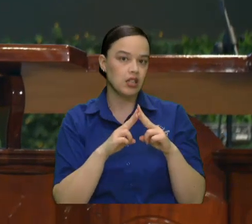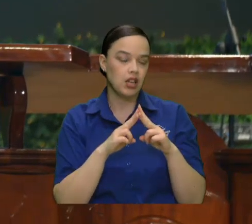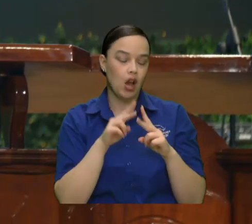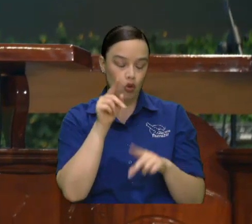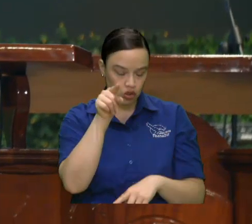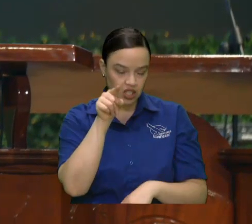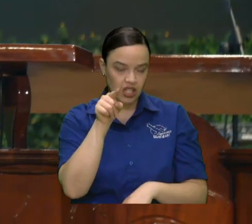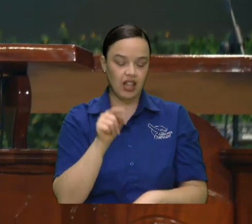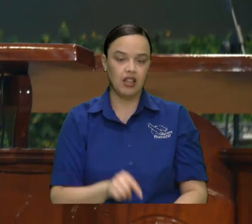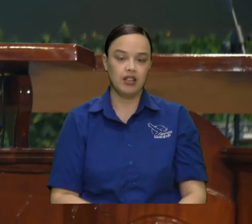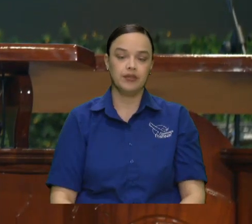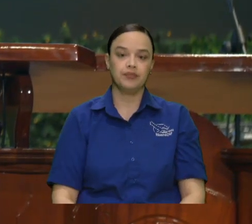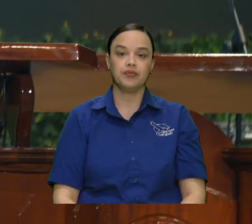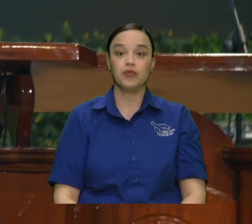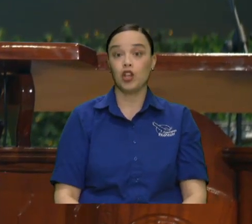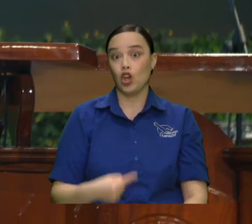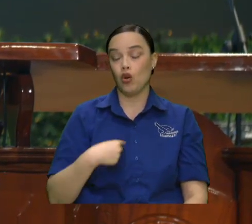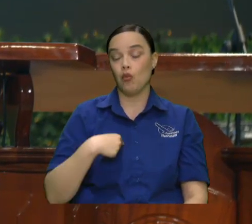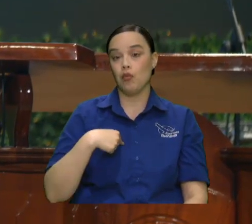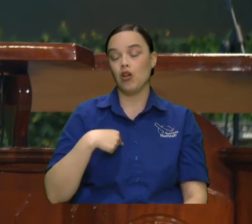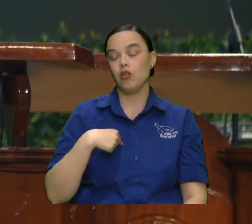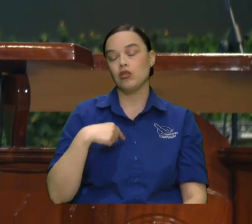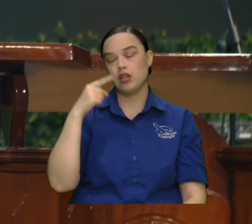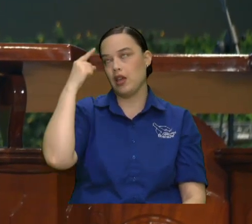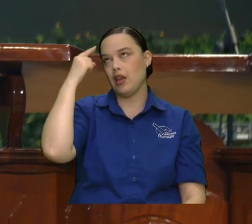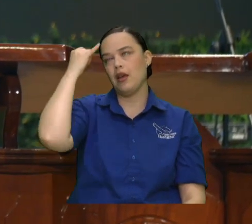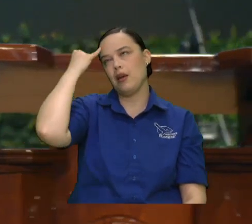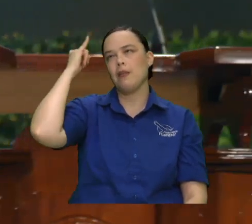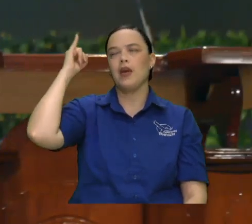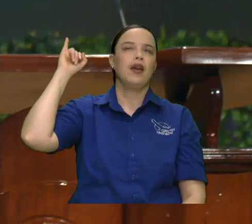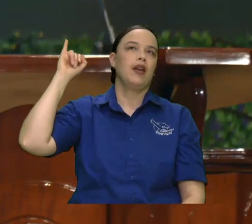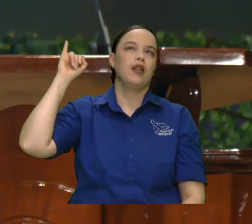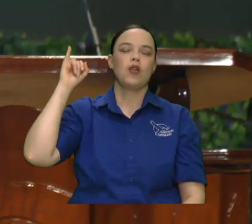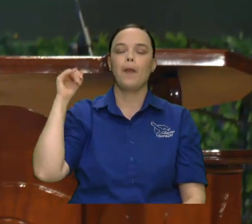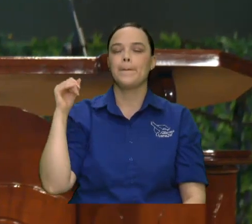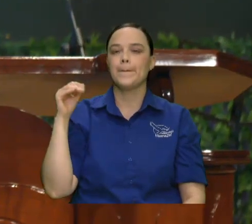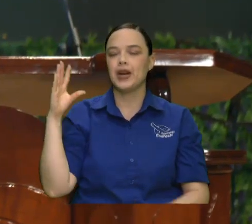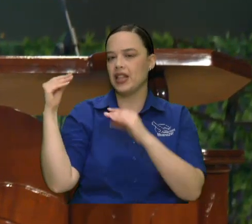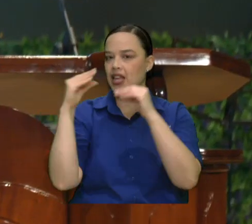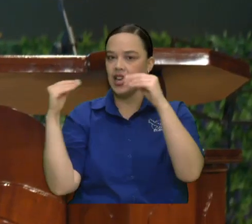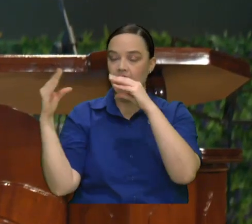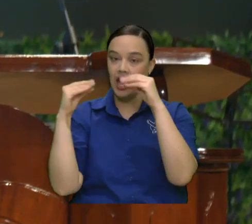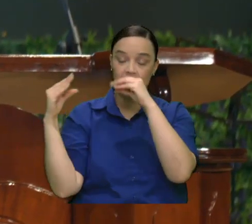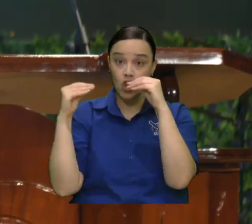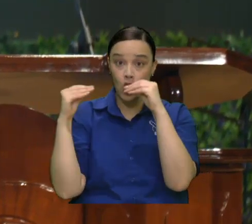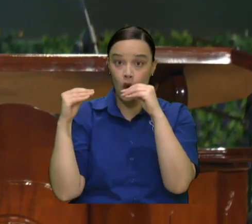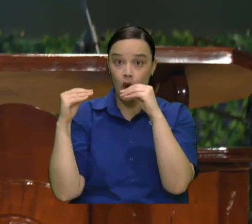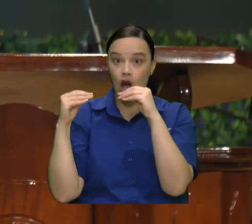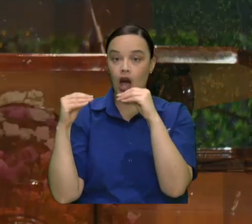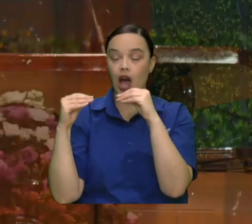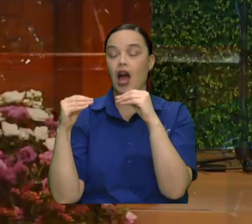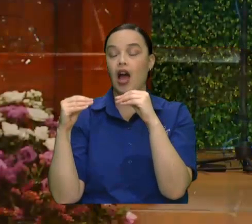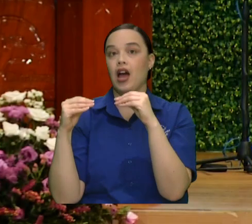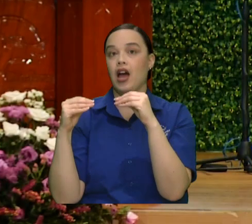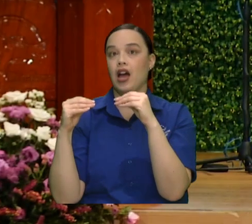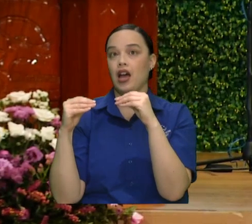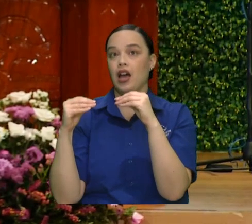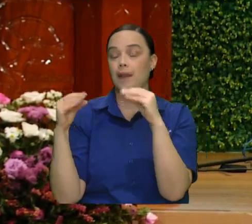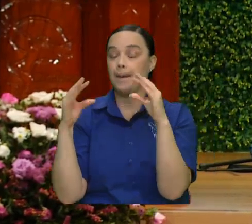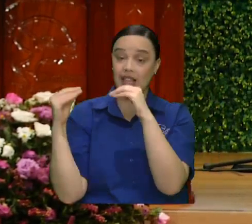estoy yo hasta me los imagino charlando con los otros 9.000 miren mucha perdón por el muchacho que como estamos hablando de